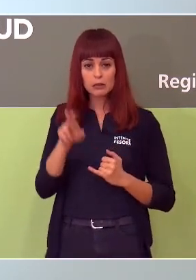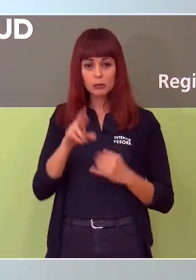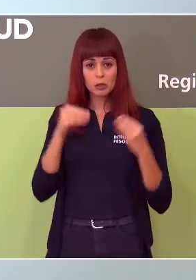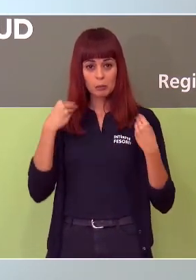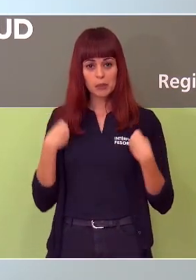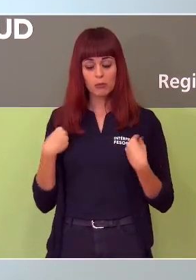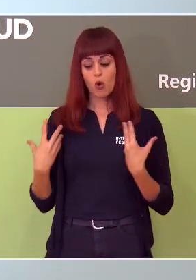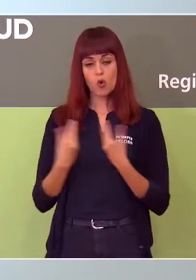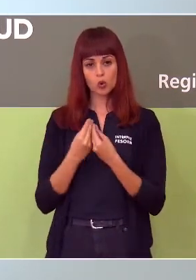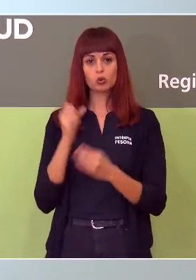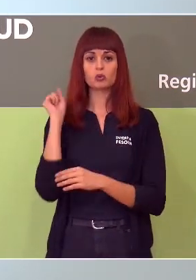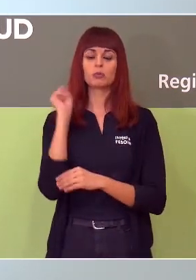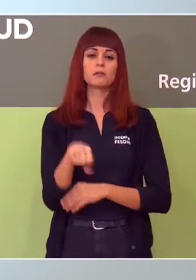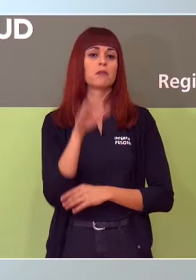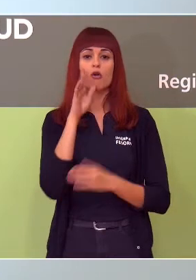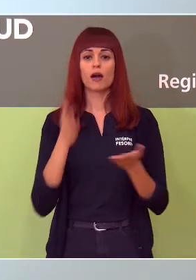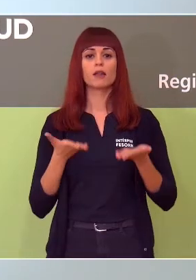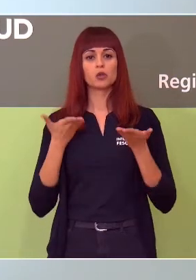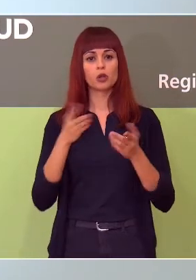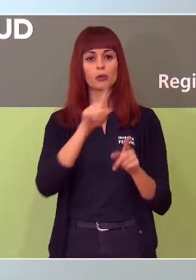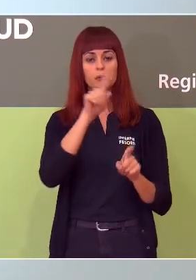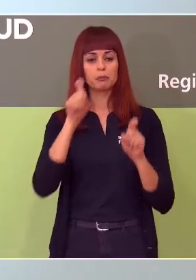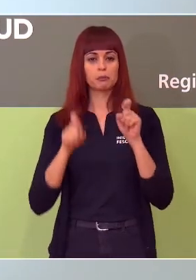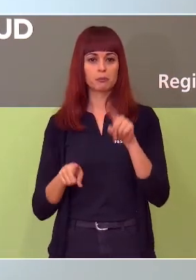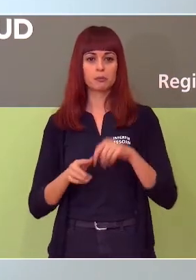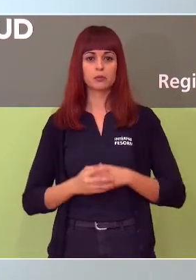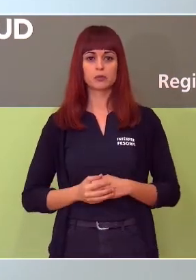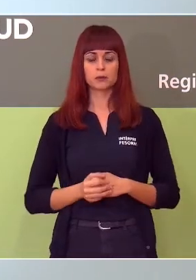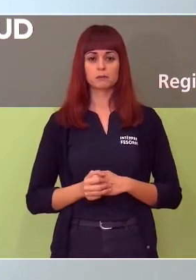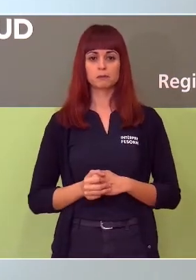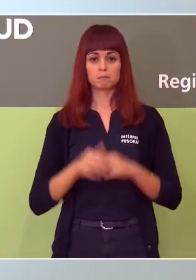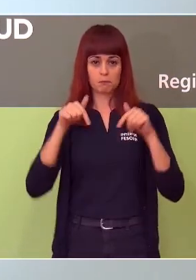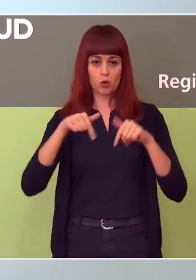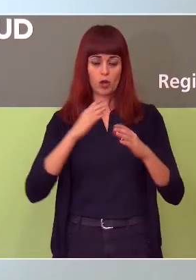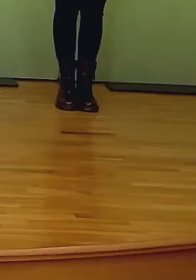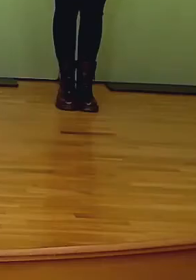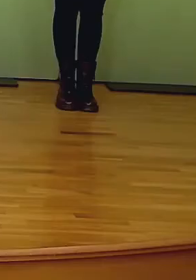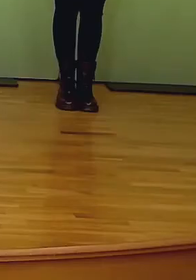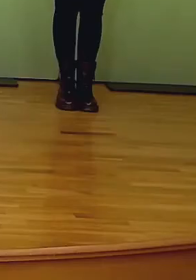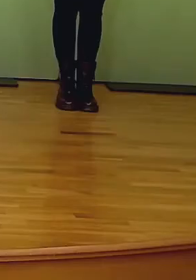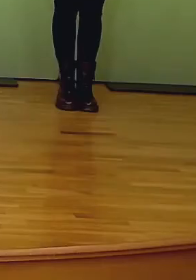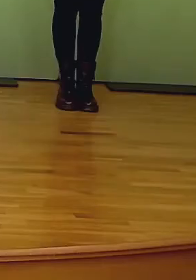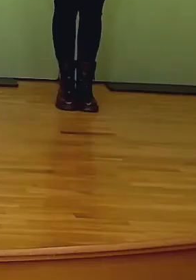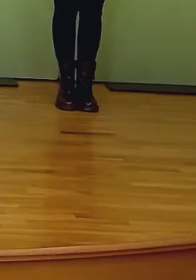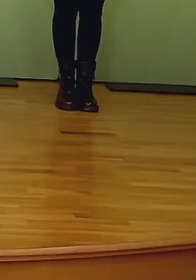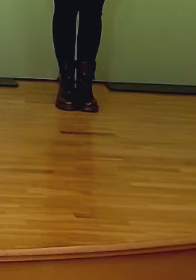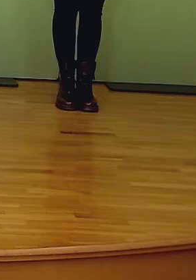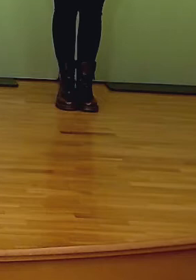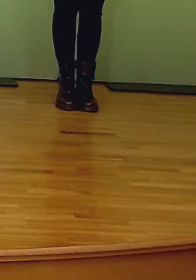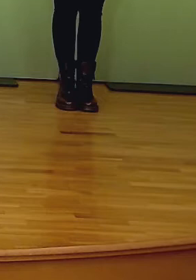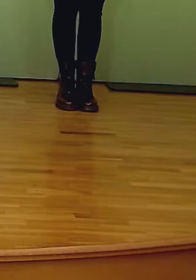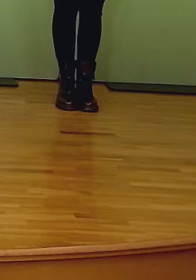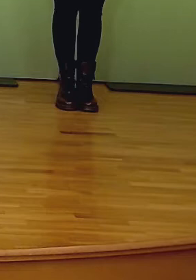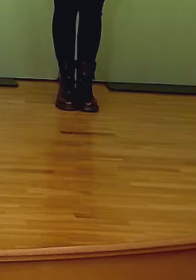todos juntos. Y ahora, sin más, me quedo a su disposición para las preguntas que hayan formulado vía WhatsApp. Buenos días, consejero. Pues como cada día